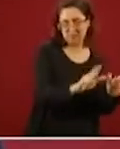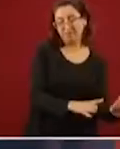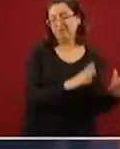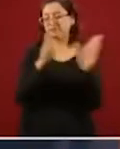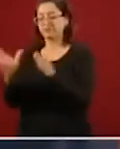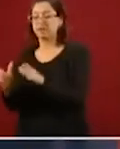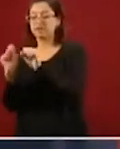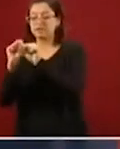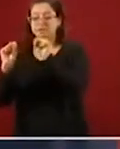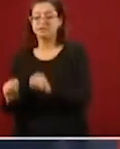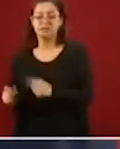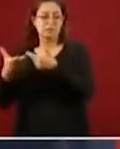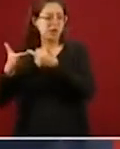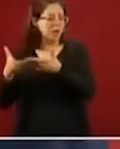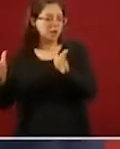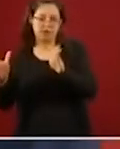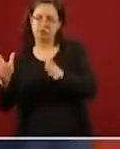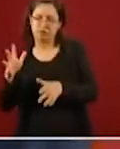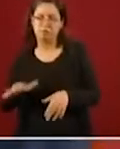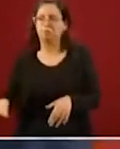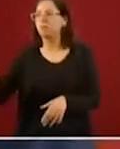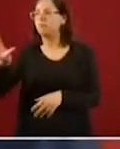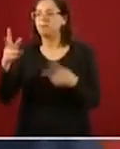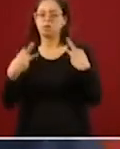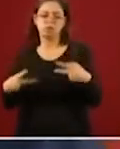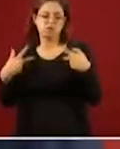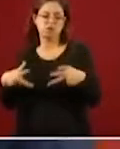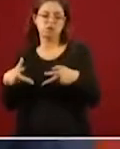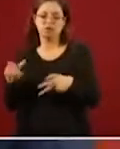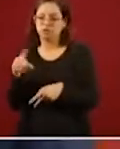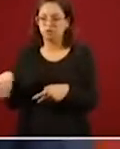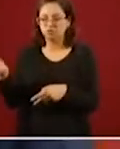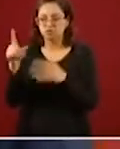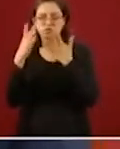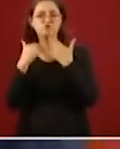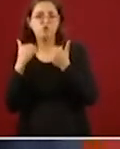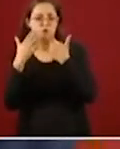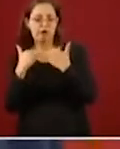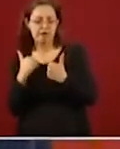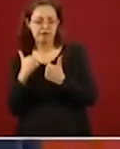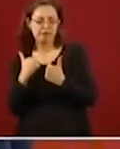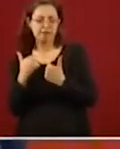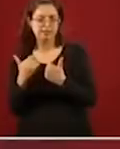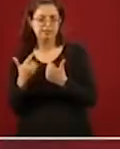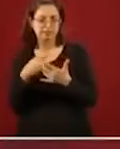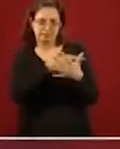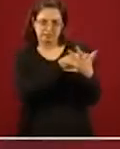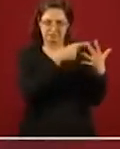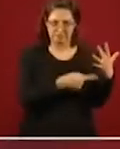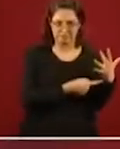de población, de atención a población abierta, los que no tienen seguridad social, que